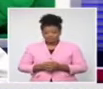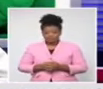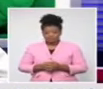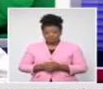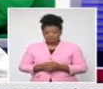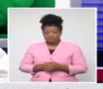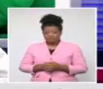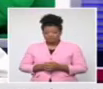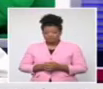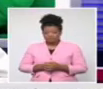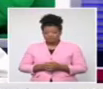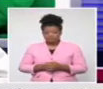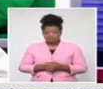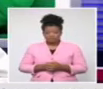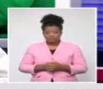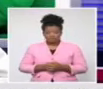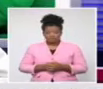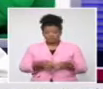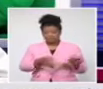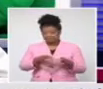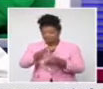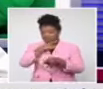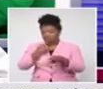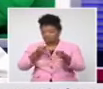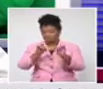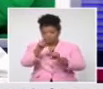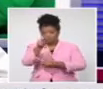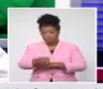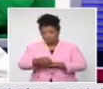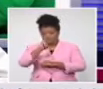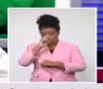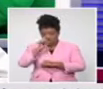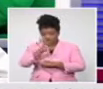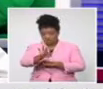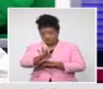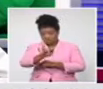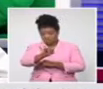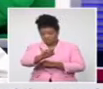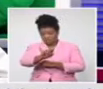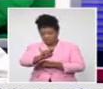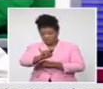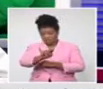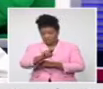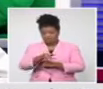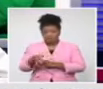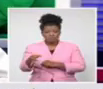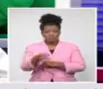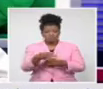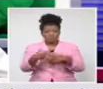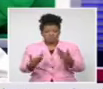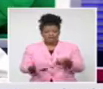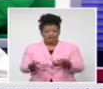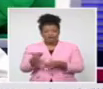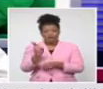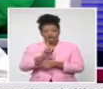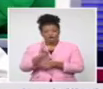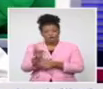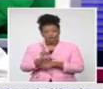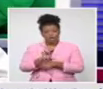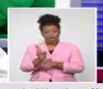Fallece un paciente de 86 años de edad del municipio de Rodas, en la provincia de